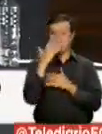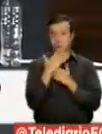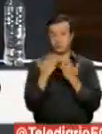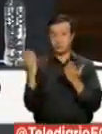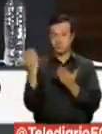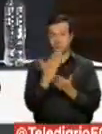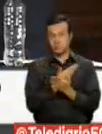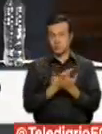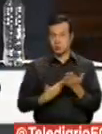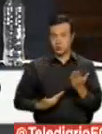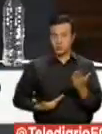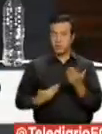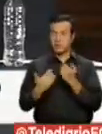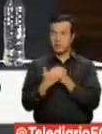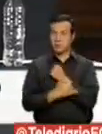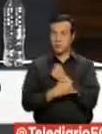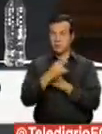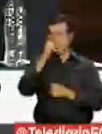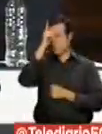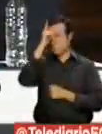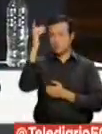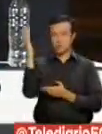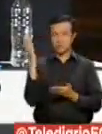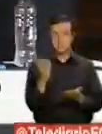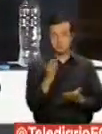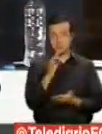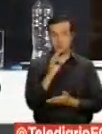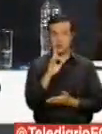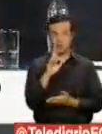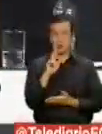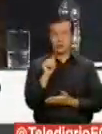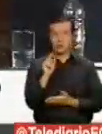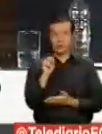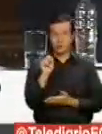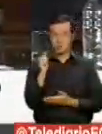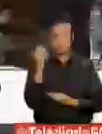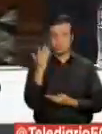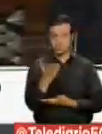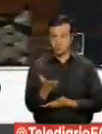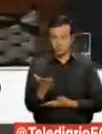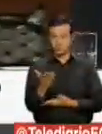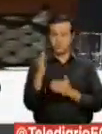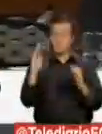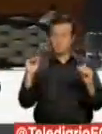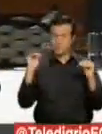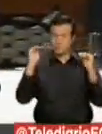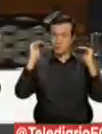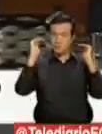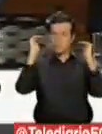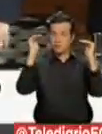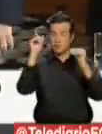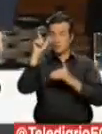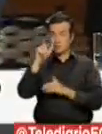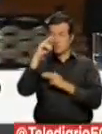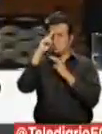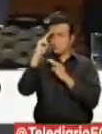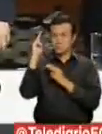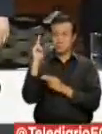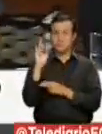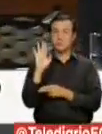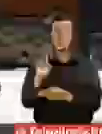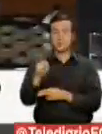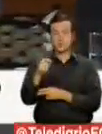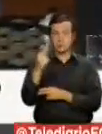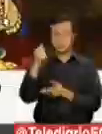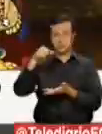al presidente de la República Federal de Alemania, Frank-Walter Steinmeier. Fue distinguido como huésped ilustre y se le entregó las llaves de la